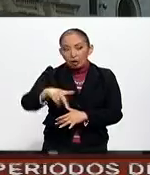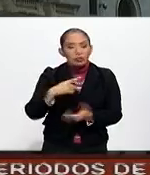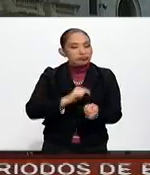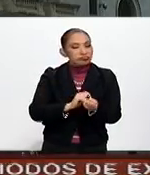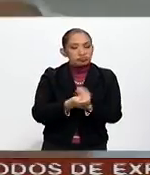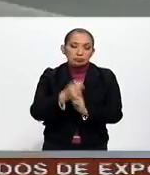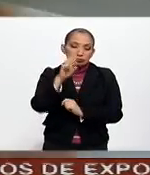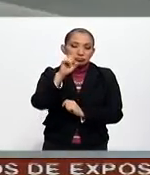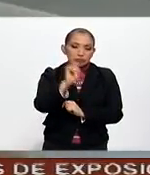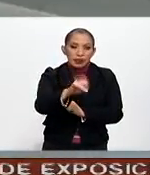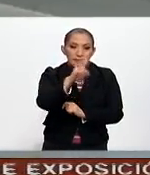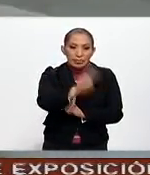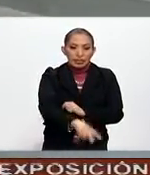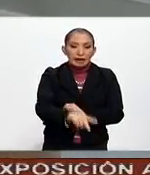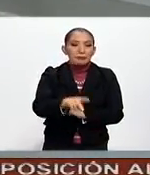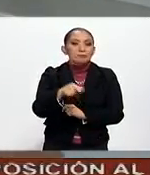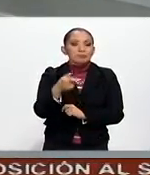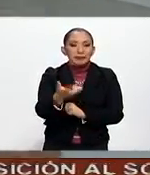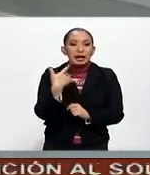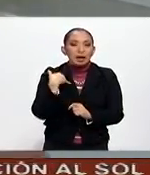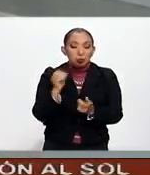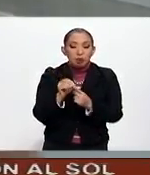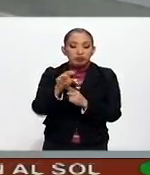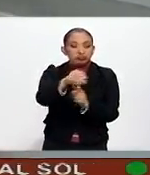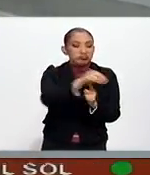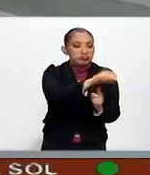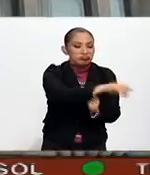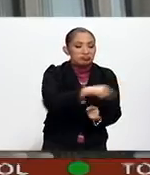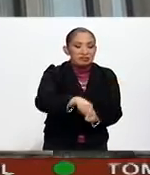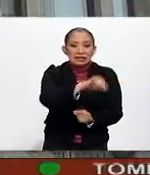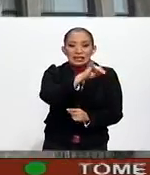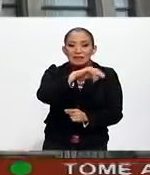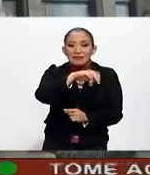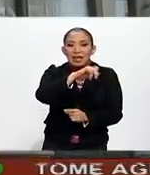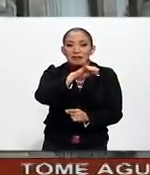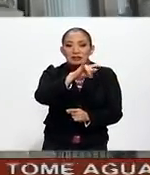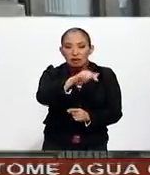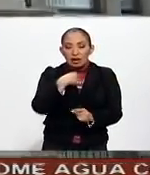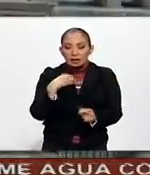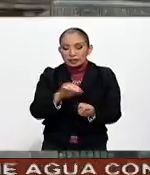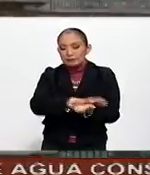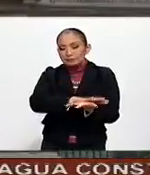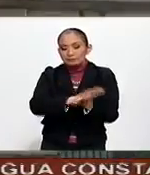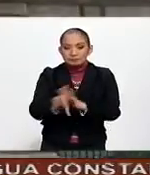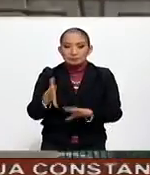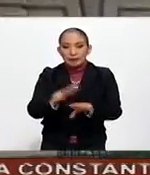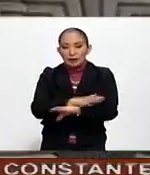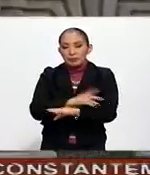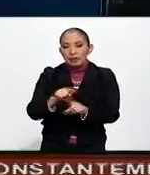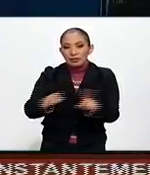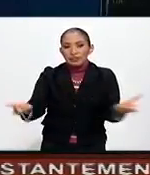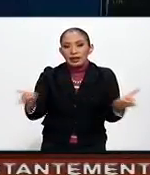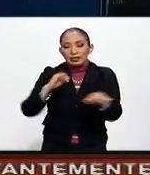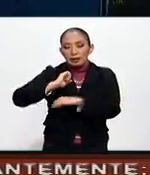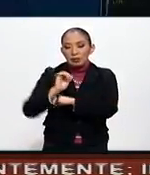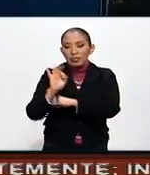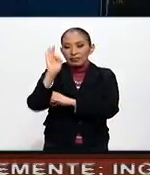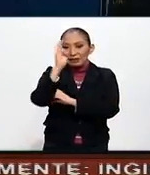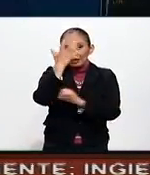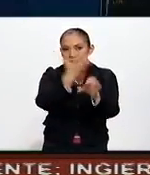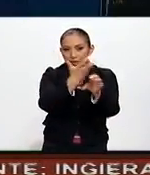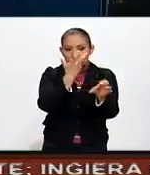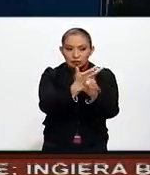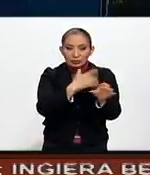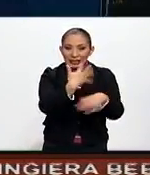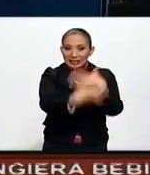Traduciendo, pues sí, que se está impactando todo esto en la inflación. El movimiento se dio contrario a lo que hizo la Reserva Federal de los Estados